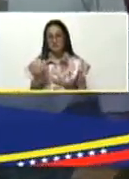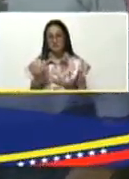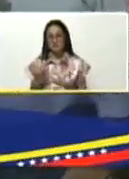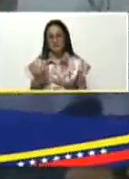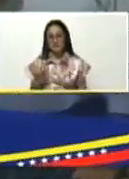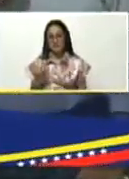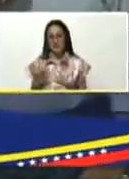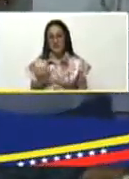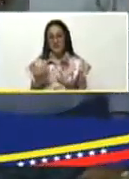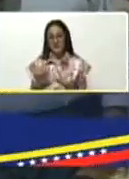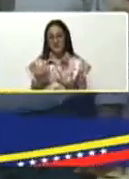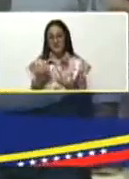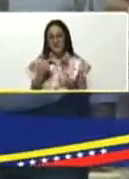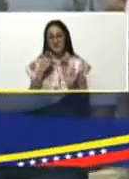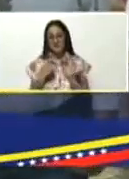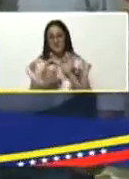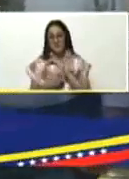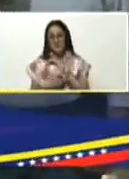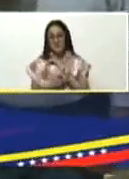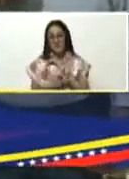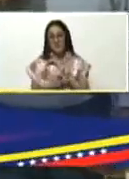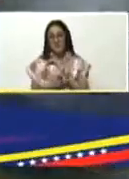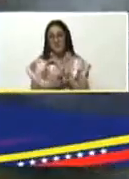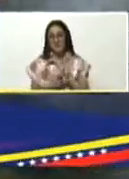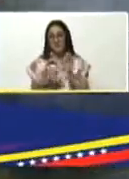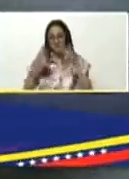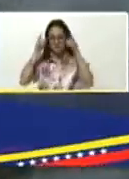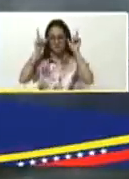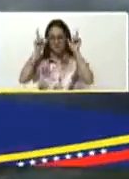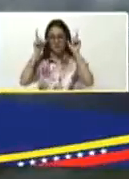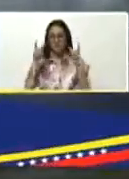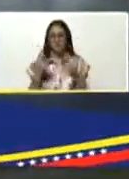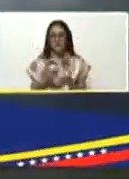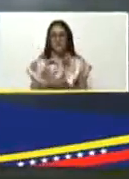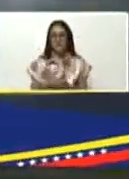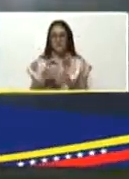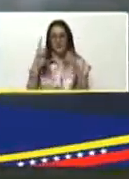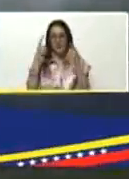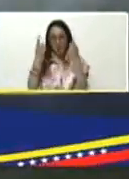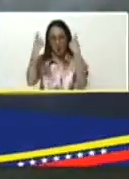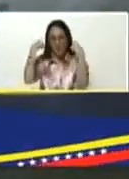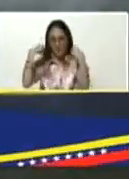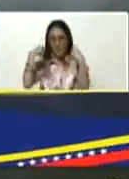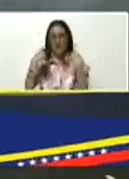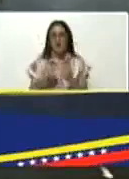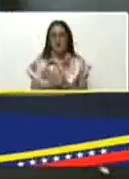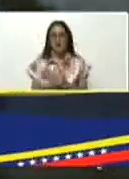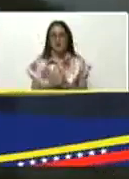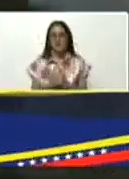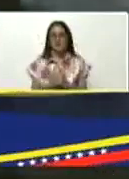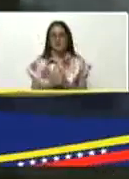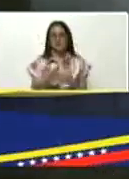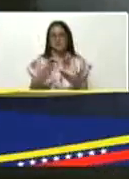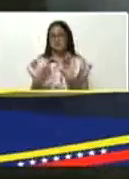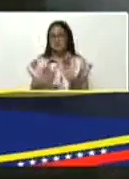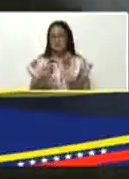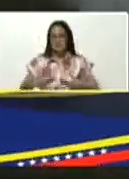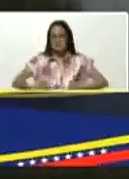Realmente, presentando una muestra de búfalo, ganado vacuno, de caprino, ovino, haciendo todo el gran